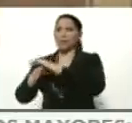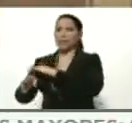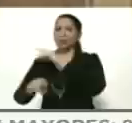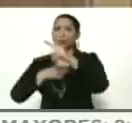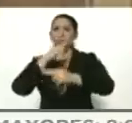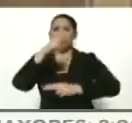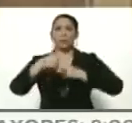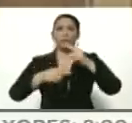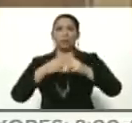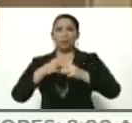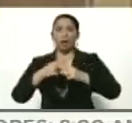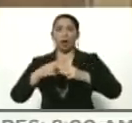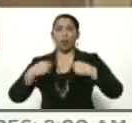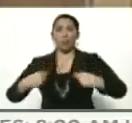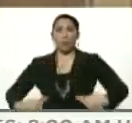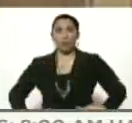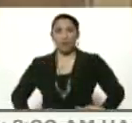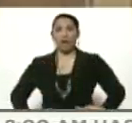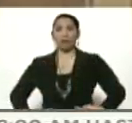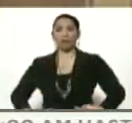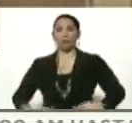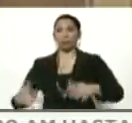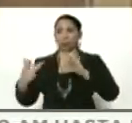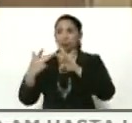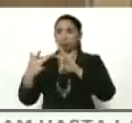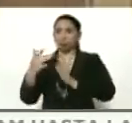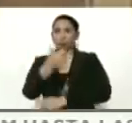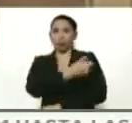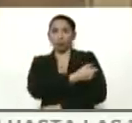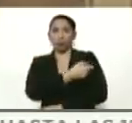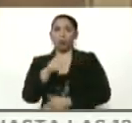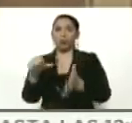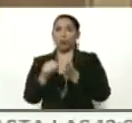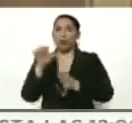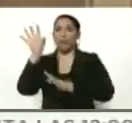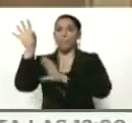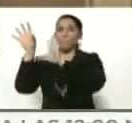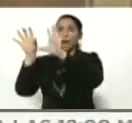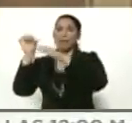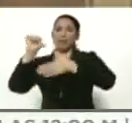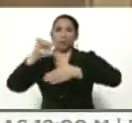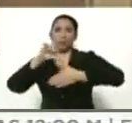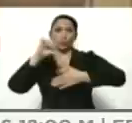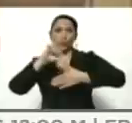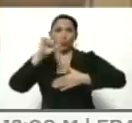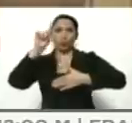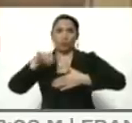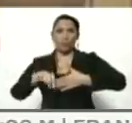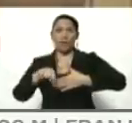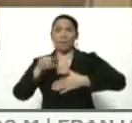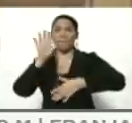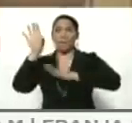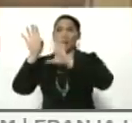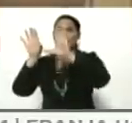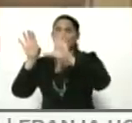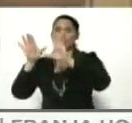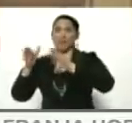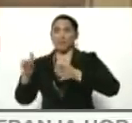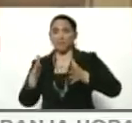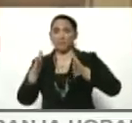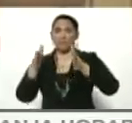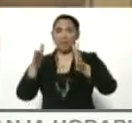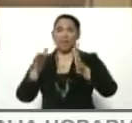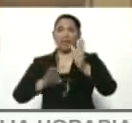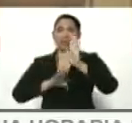la humanidad a esta vacuna, donde los países del sur, donde los países en vía de desarrollo puedan tener igualdad